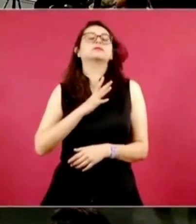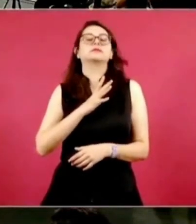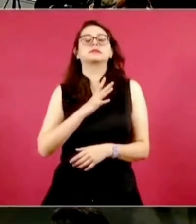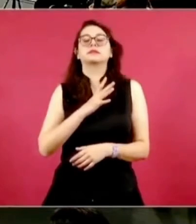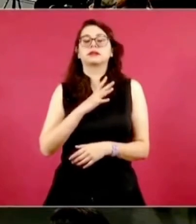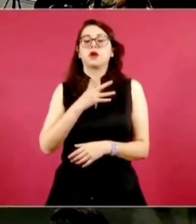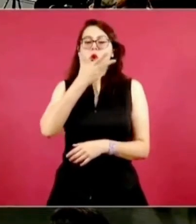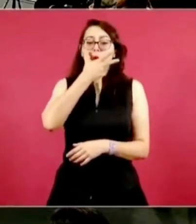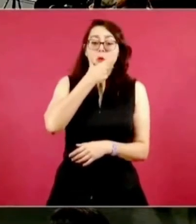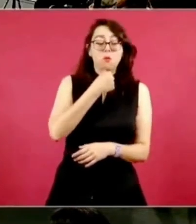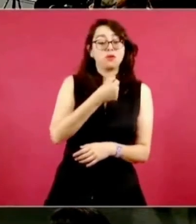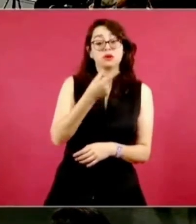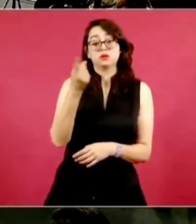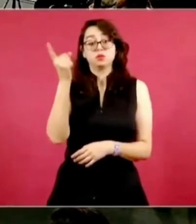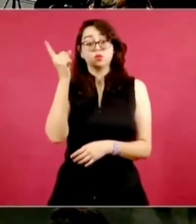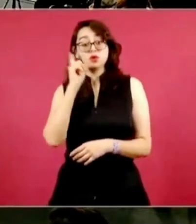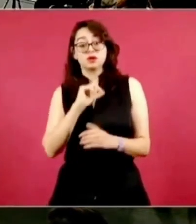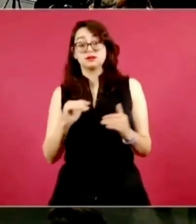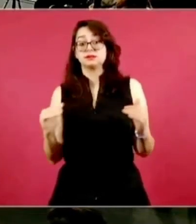amalgamado